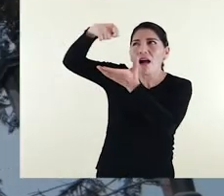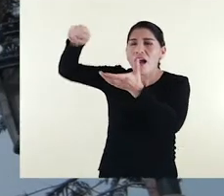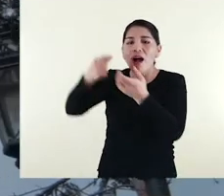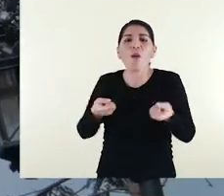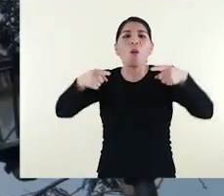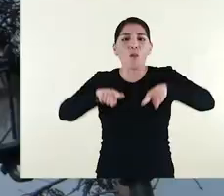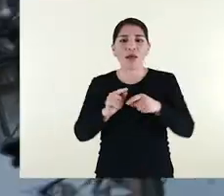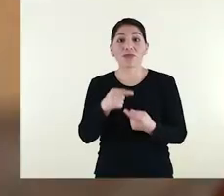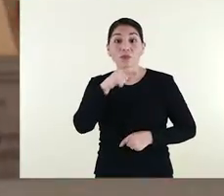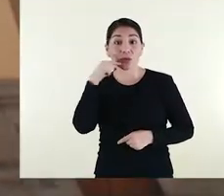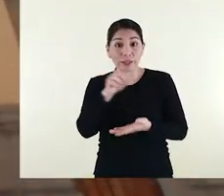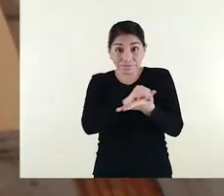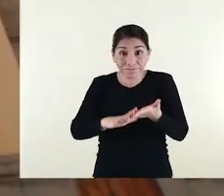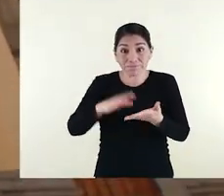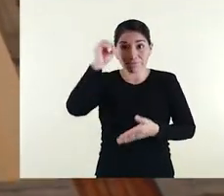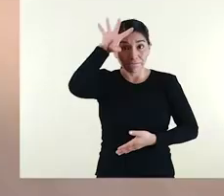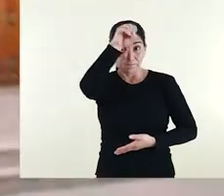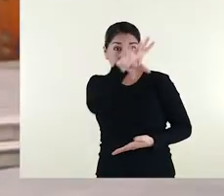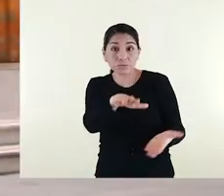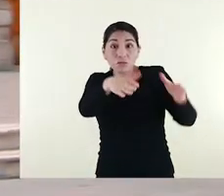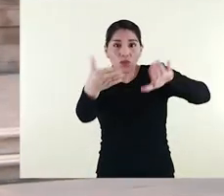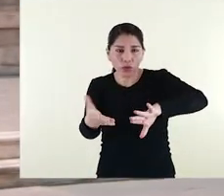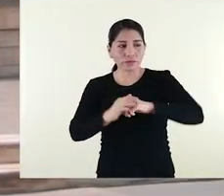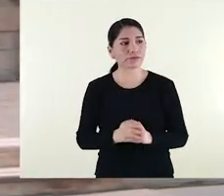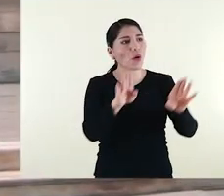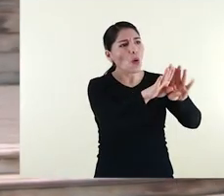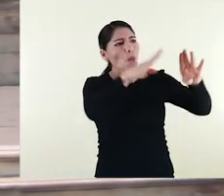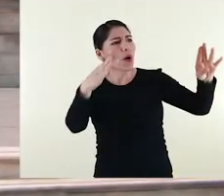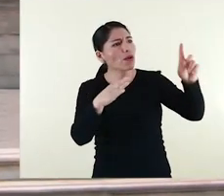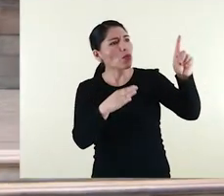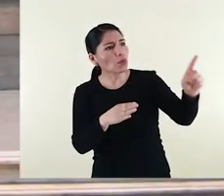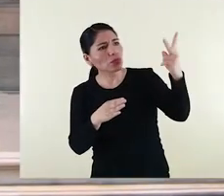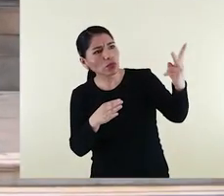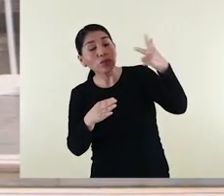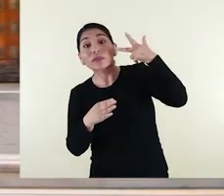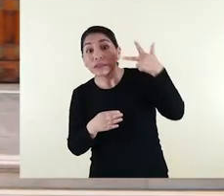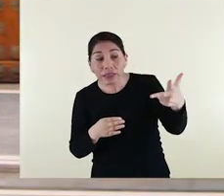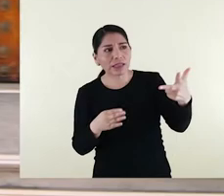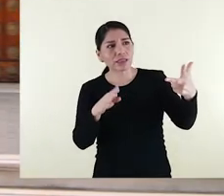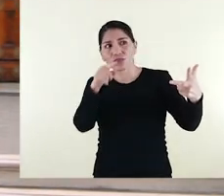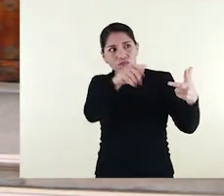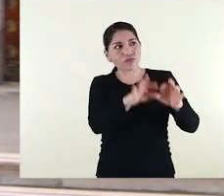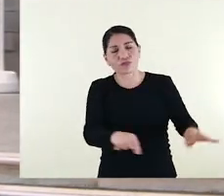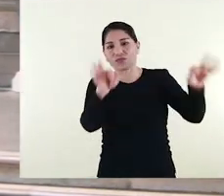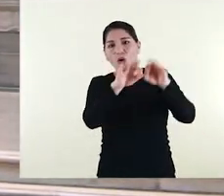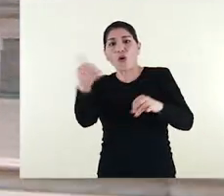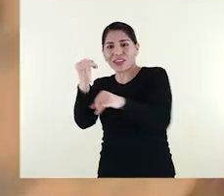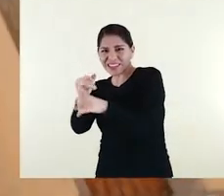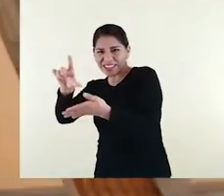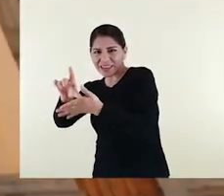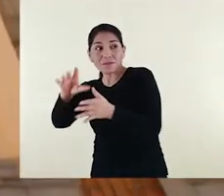repicó solemnemente cuando Santa Rosa falleció. Sus tres puertas, según una tradición, desafiaron a las de la